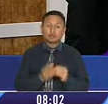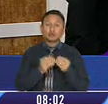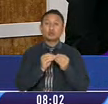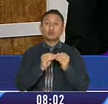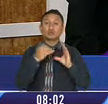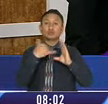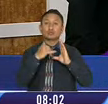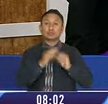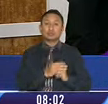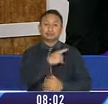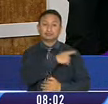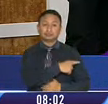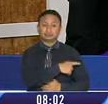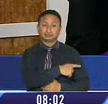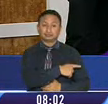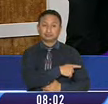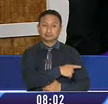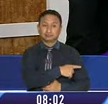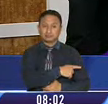telefónico